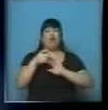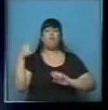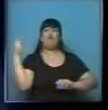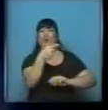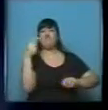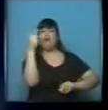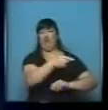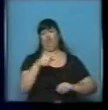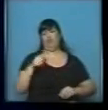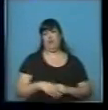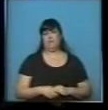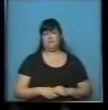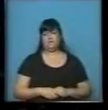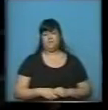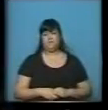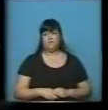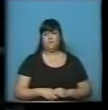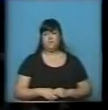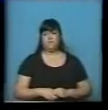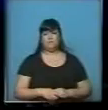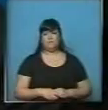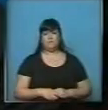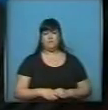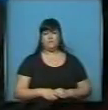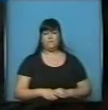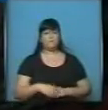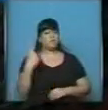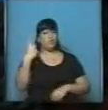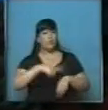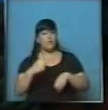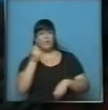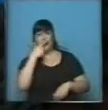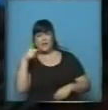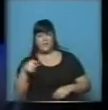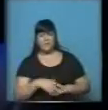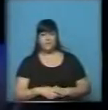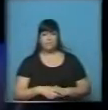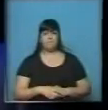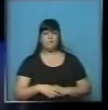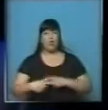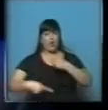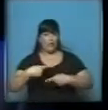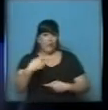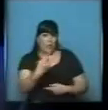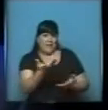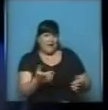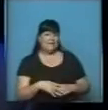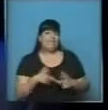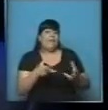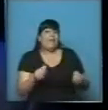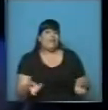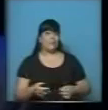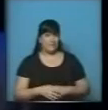en la provincia de Buenos Aires. Un minuto, candidato Macri. Seguimos con las mentiras. ¿Qué querés que te